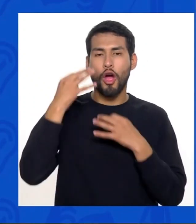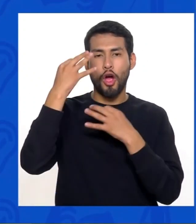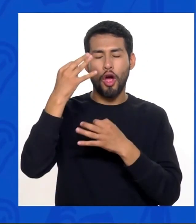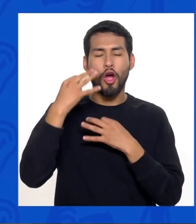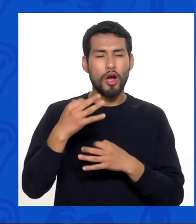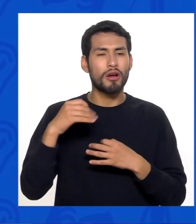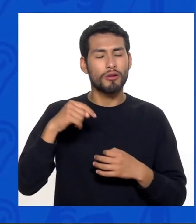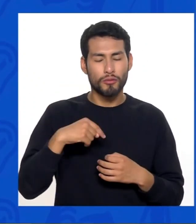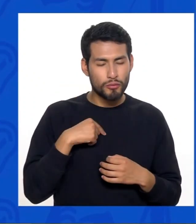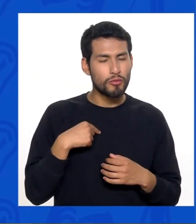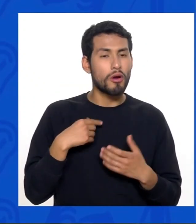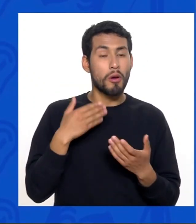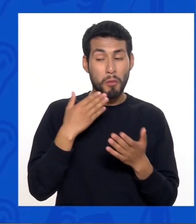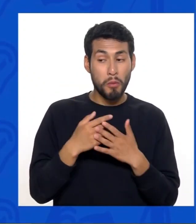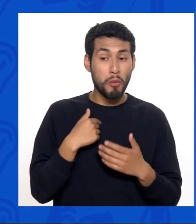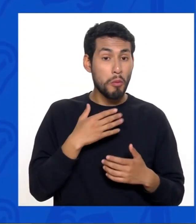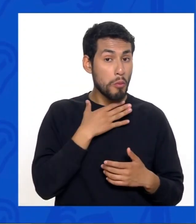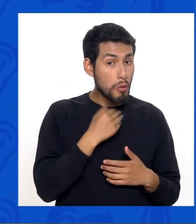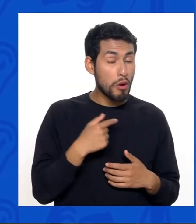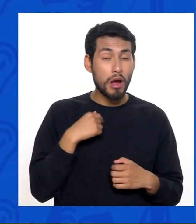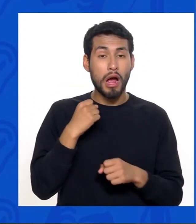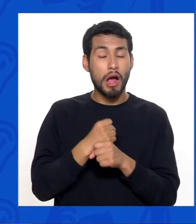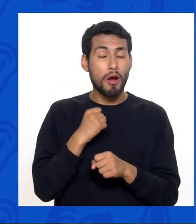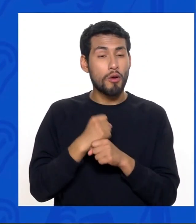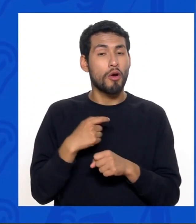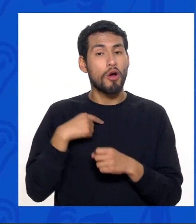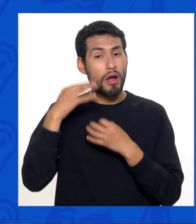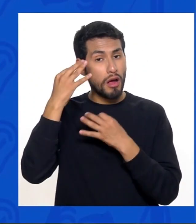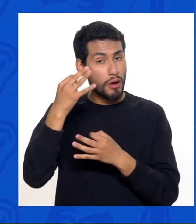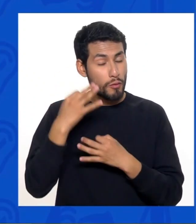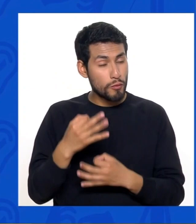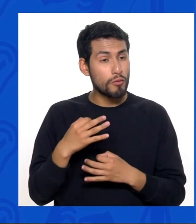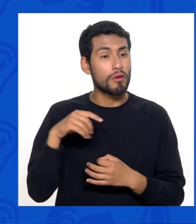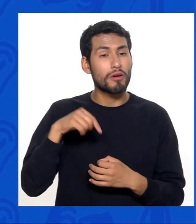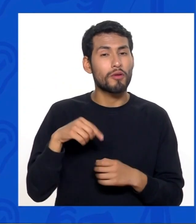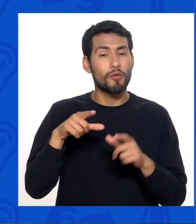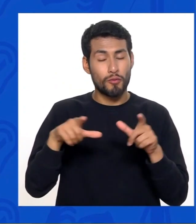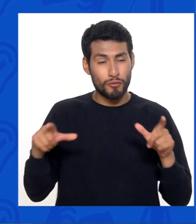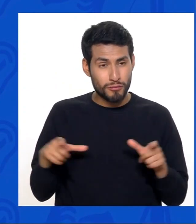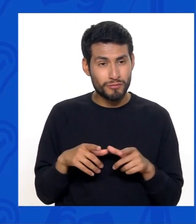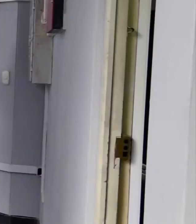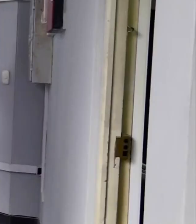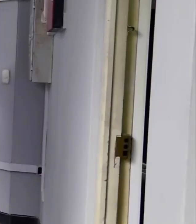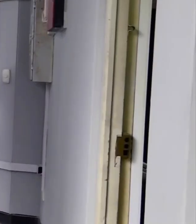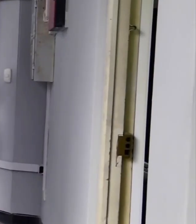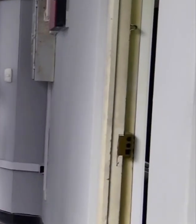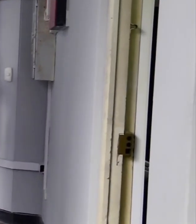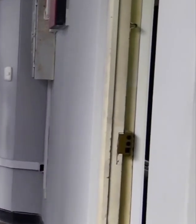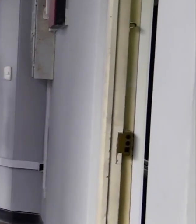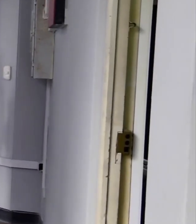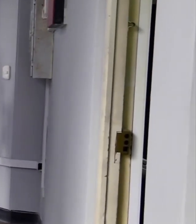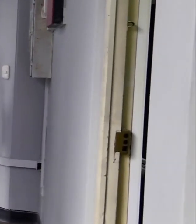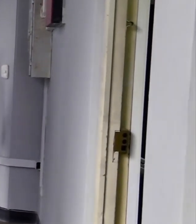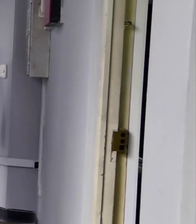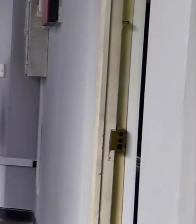ejercer como contadora y le agarré el gusto para trabajar como contadora en este sector.